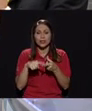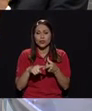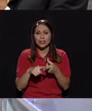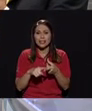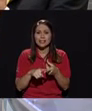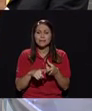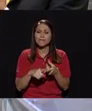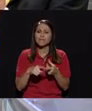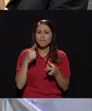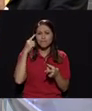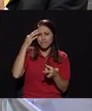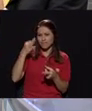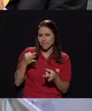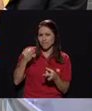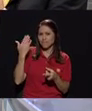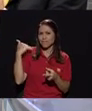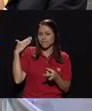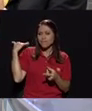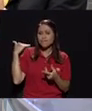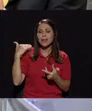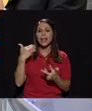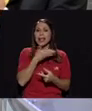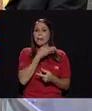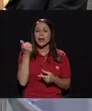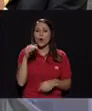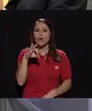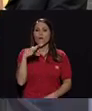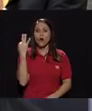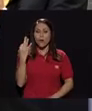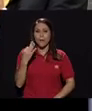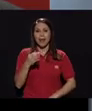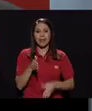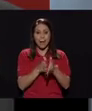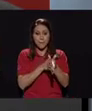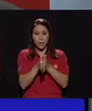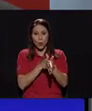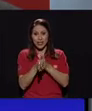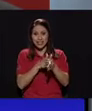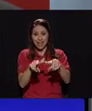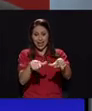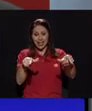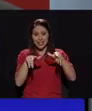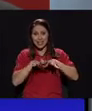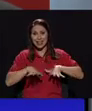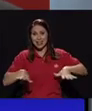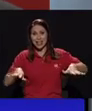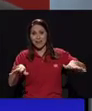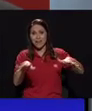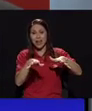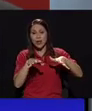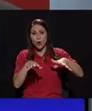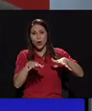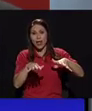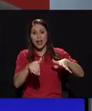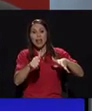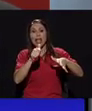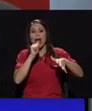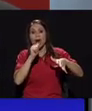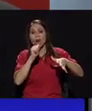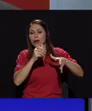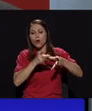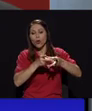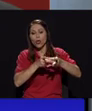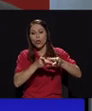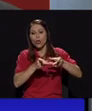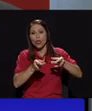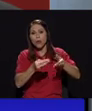había una percepción de que la mejor forma de aprovechar ese terreno era quitando el humedal,